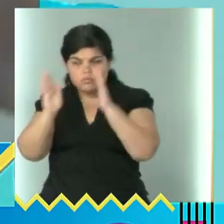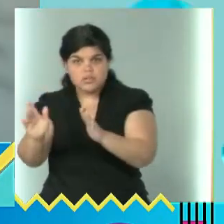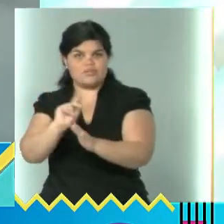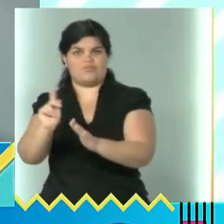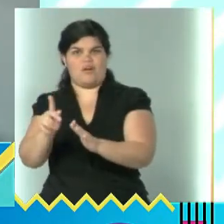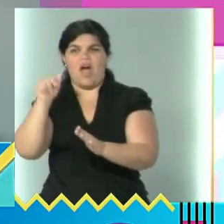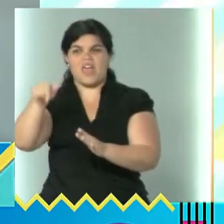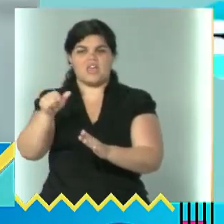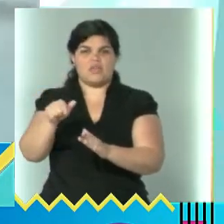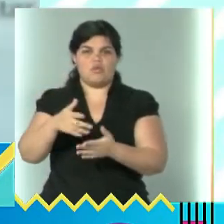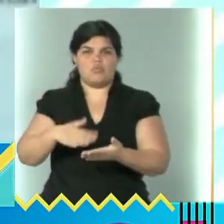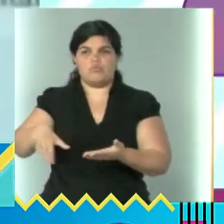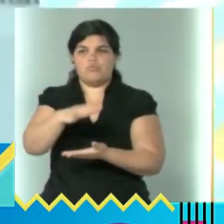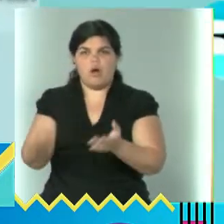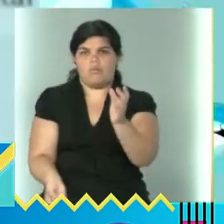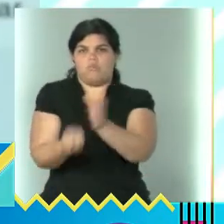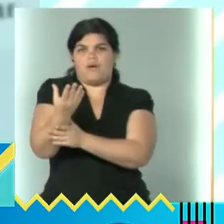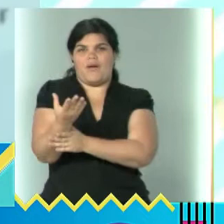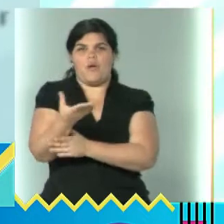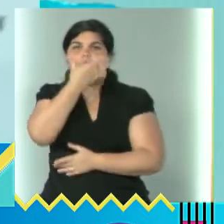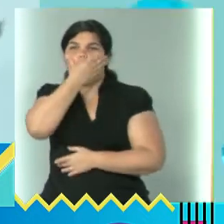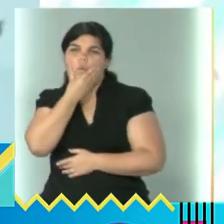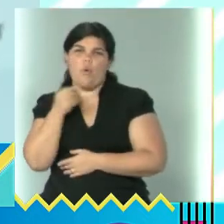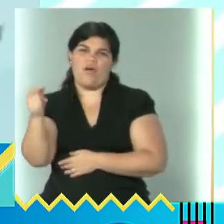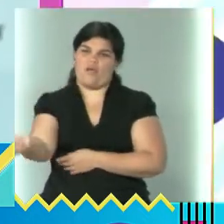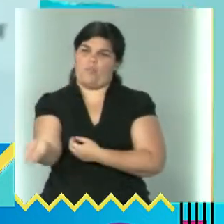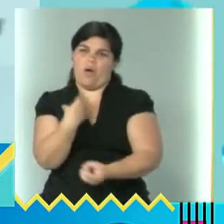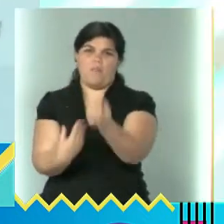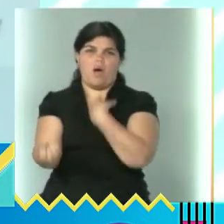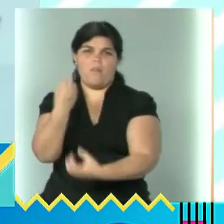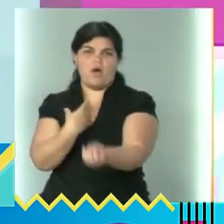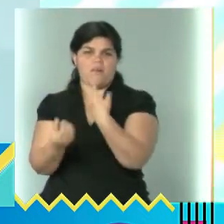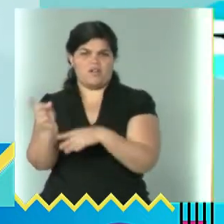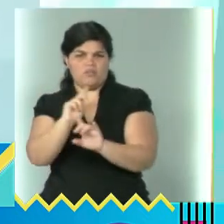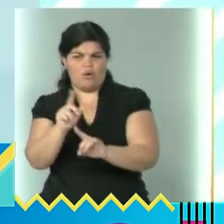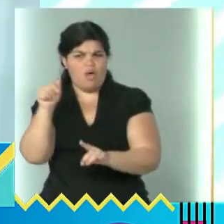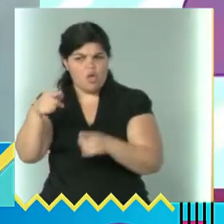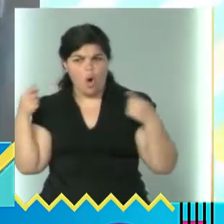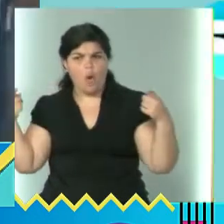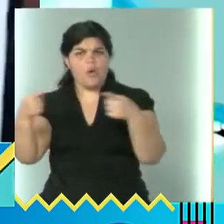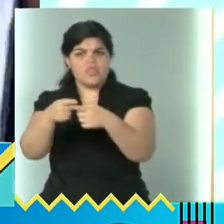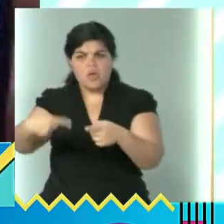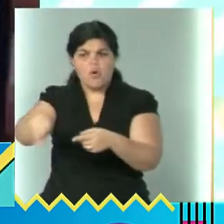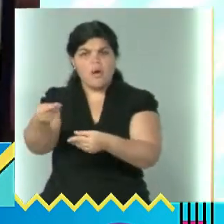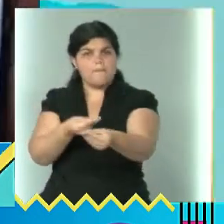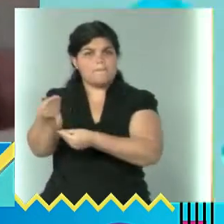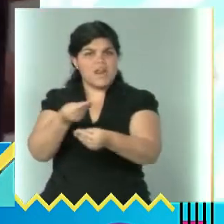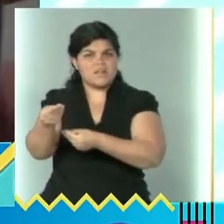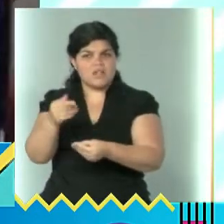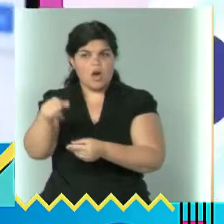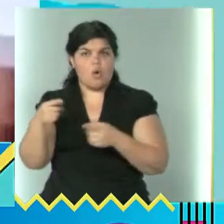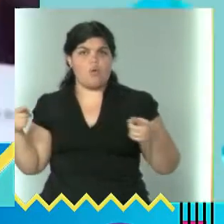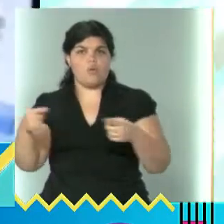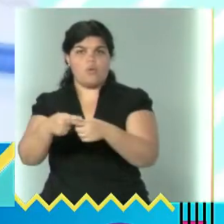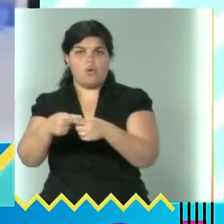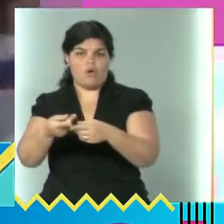son una ONG que lo hacen de buena onda, sino que son todas empresas que tienen un fin comercial y que nos dan una facilidad de comunicación,